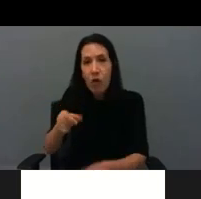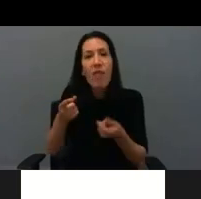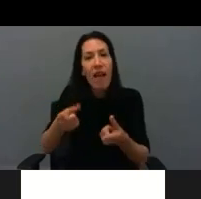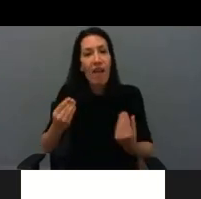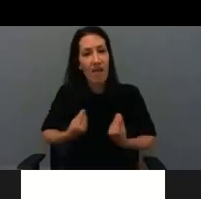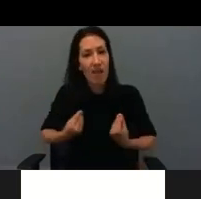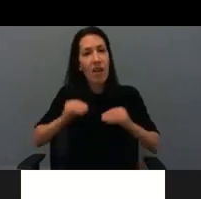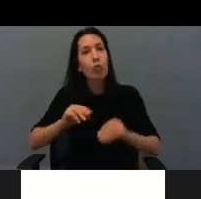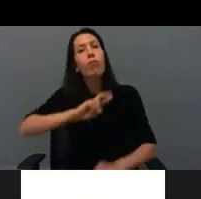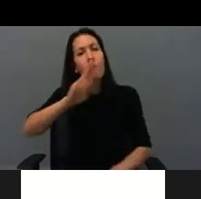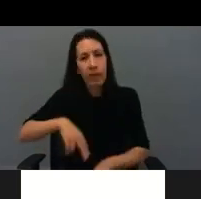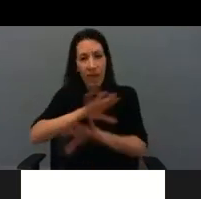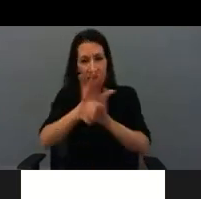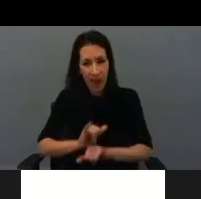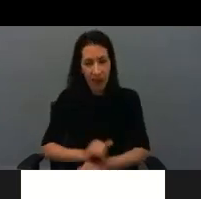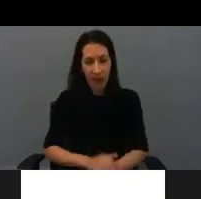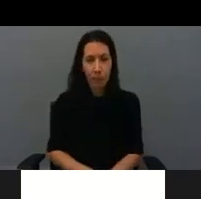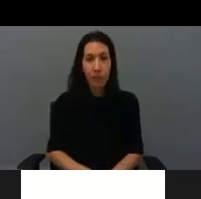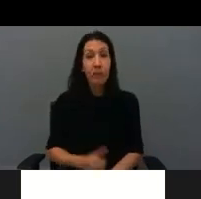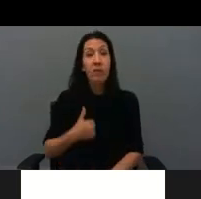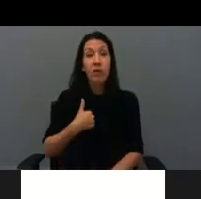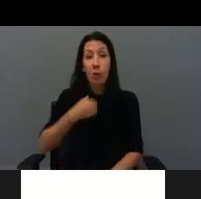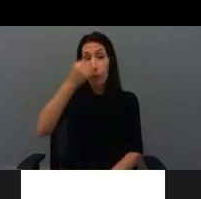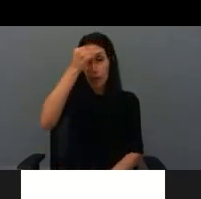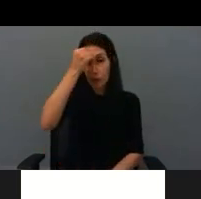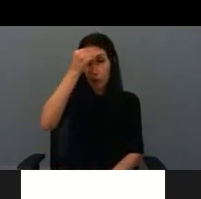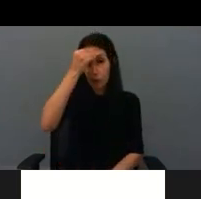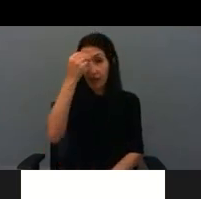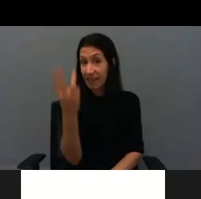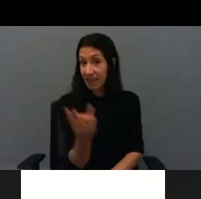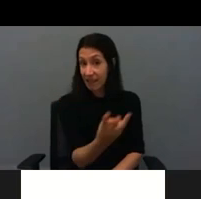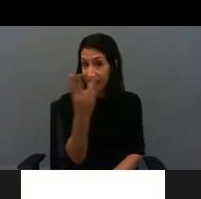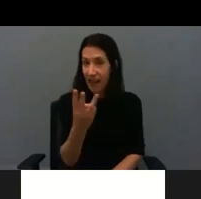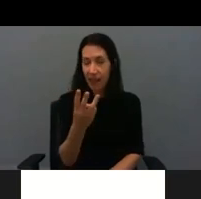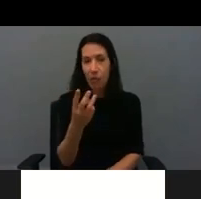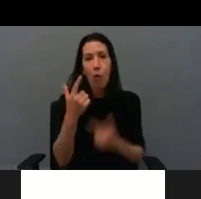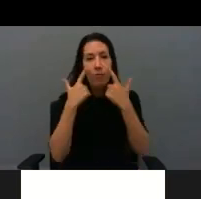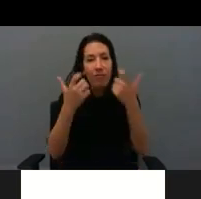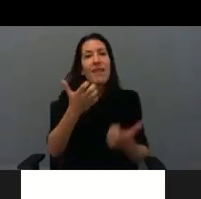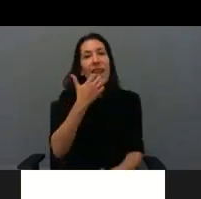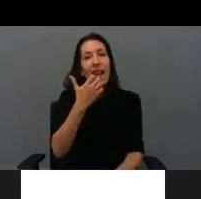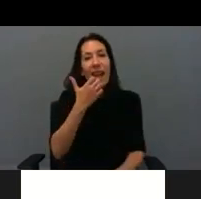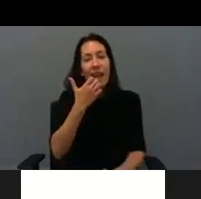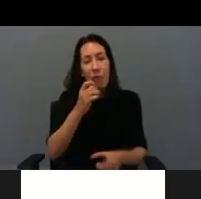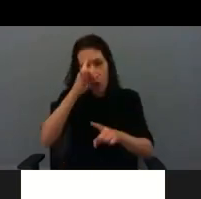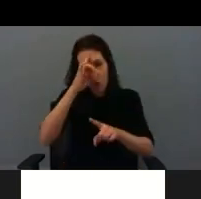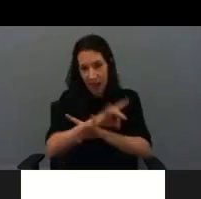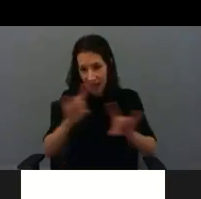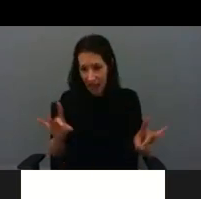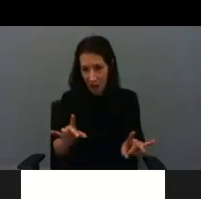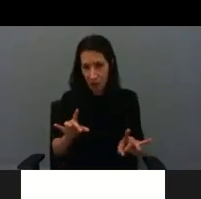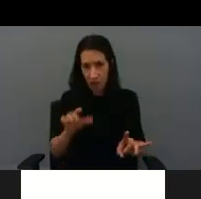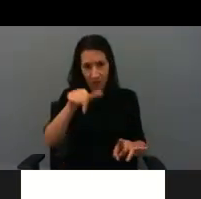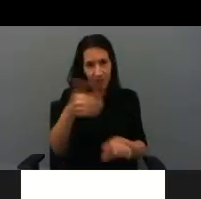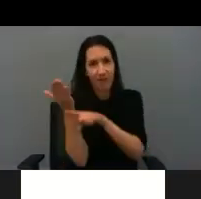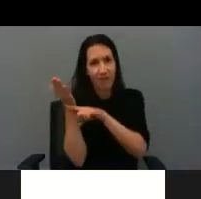sea feliz. Así que yo creo que sois la filosofía y el espíritu representado aquí de lo